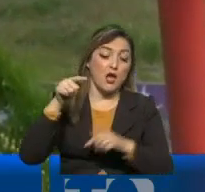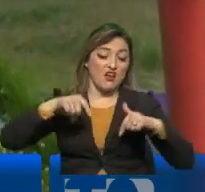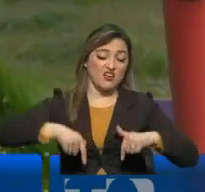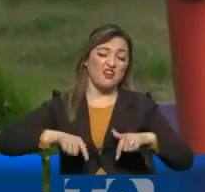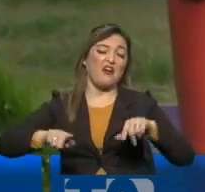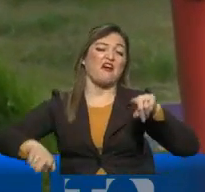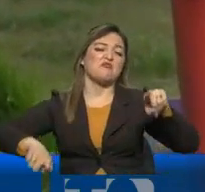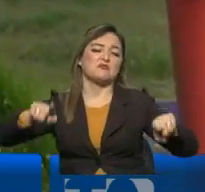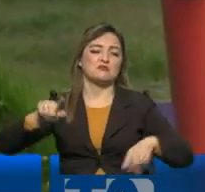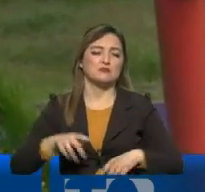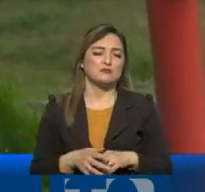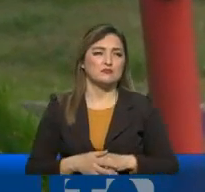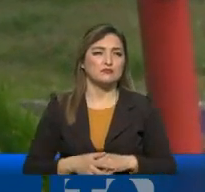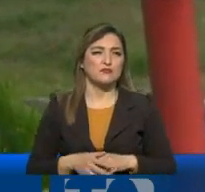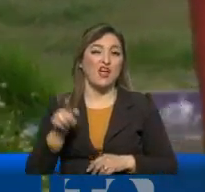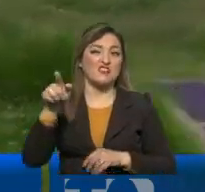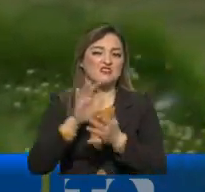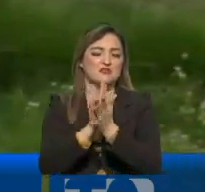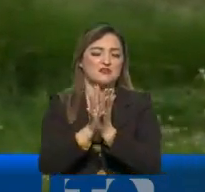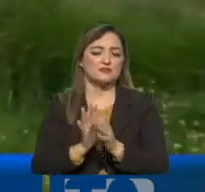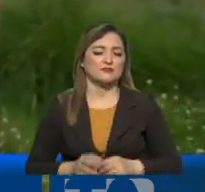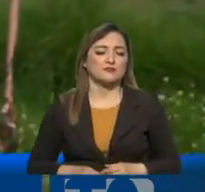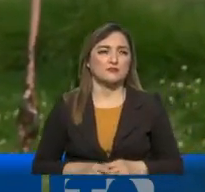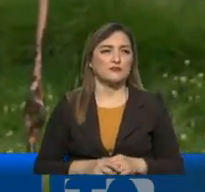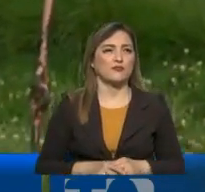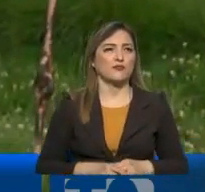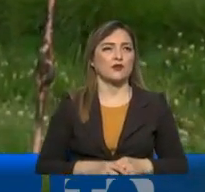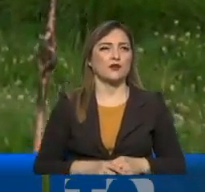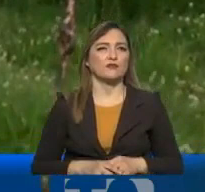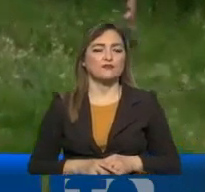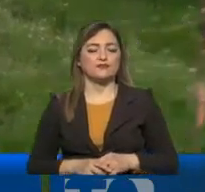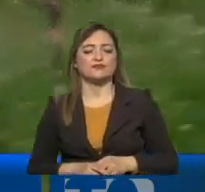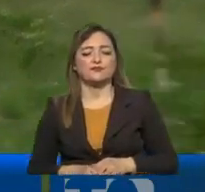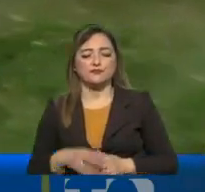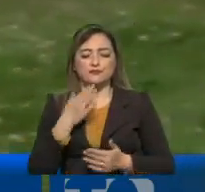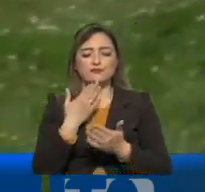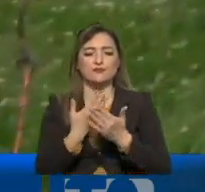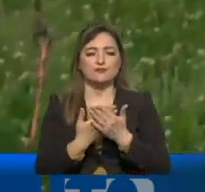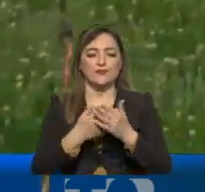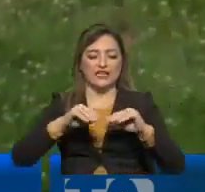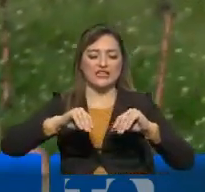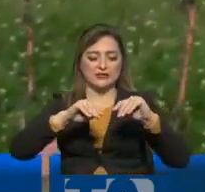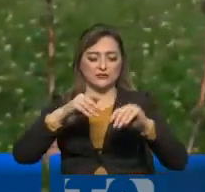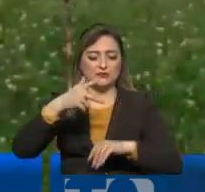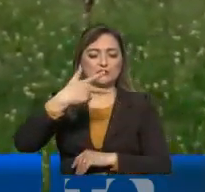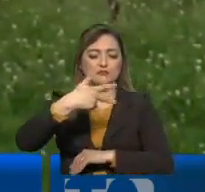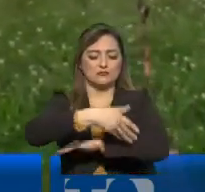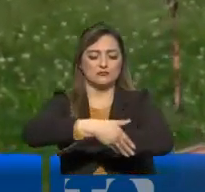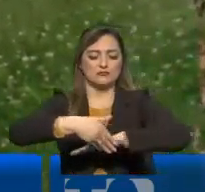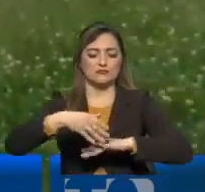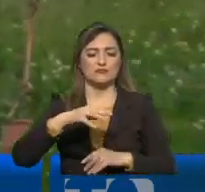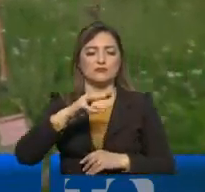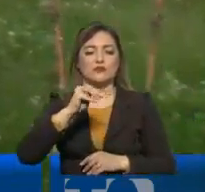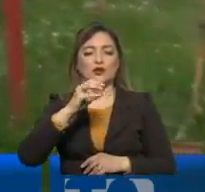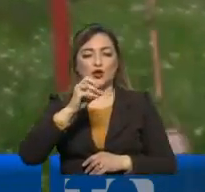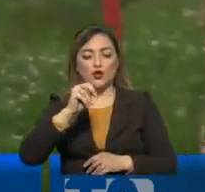cuando. Acá, allá nada. Listo, muchísimas gracias, Betty. Son 3 terrenos en total que hay aquí en las calles Montalvo